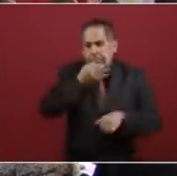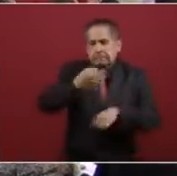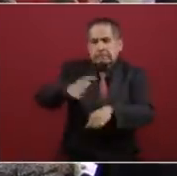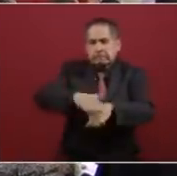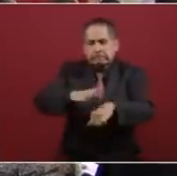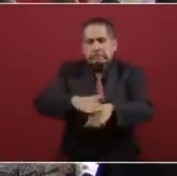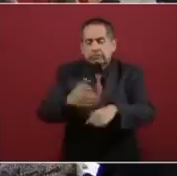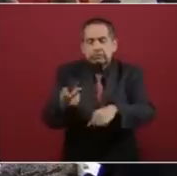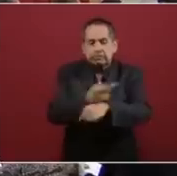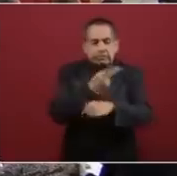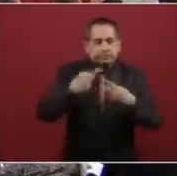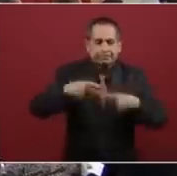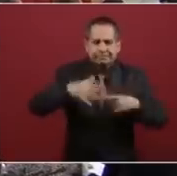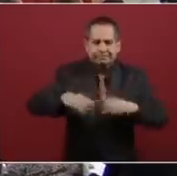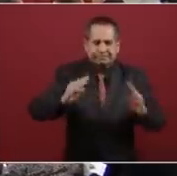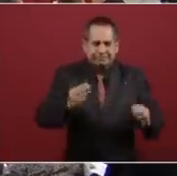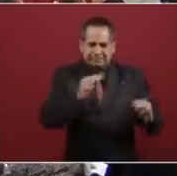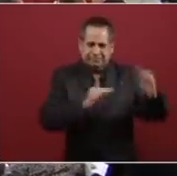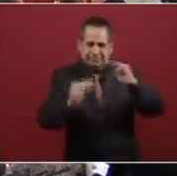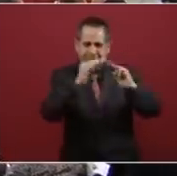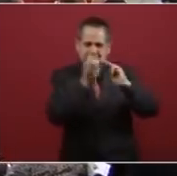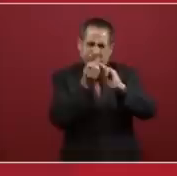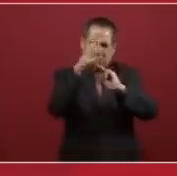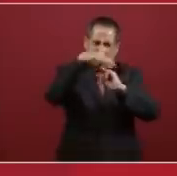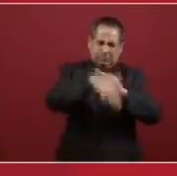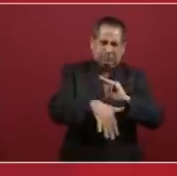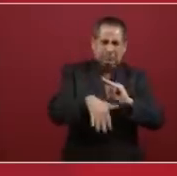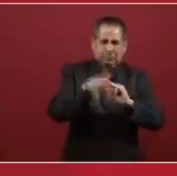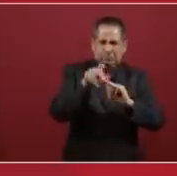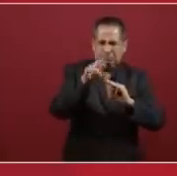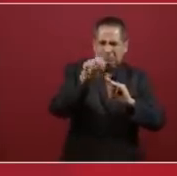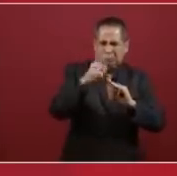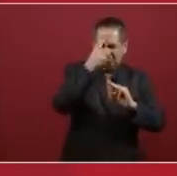Popo? Bueno, esto último, porque es importante.